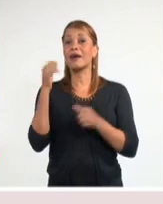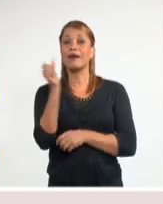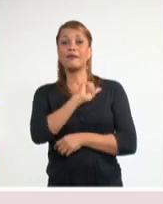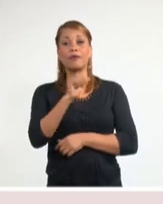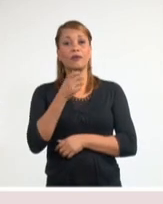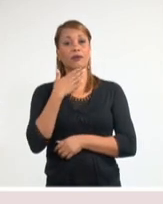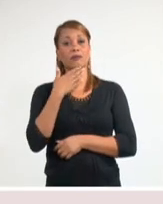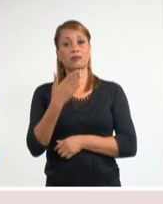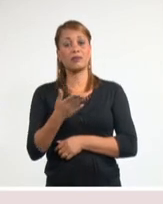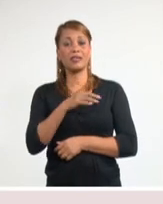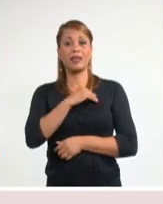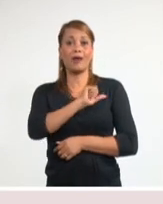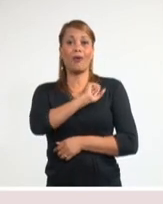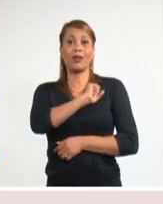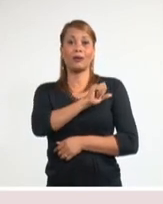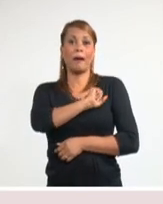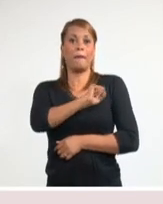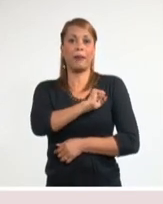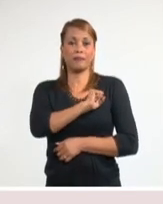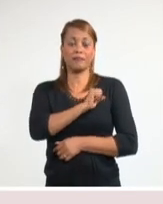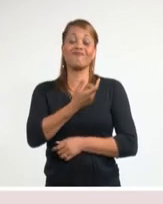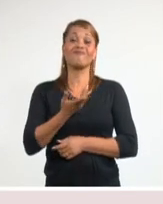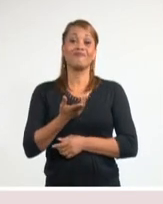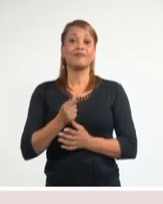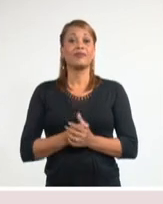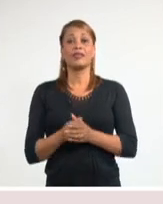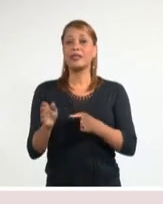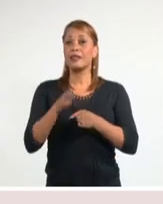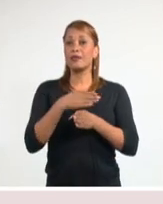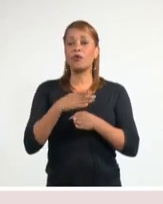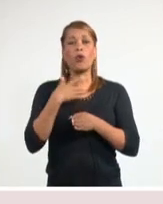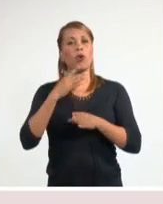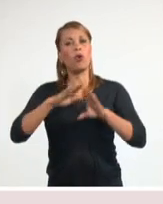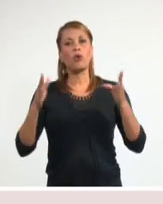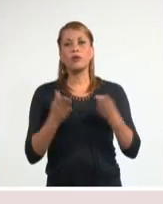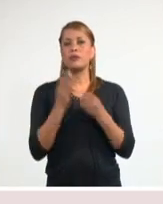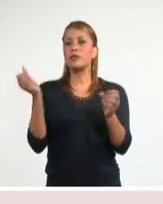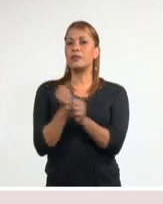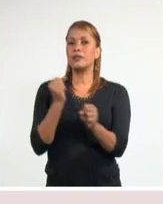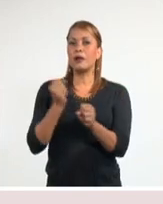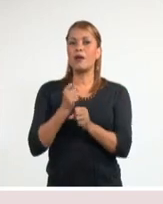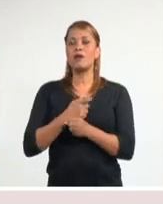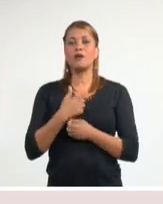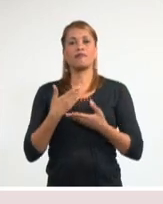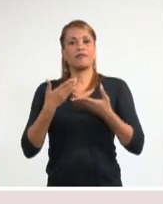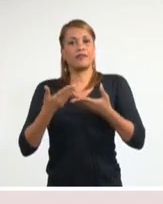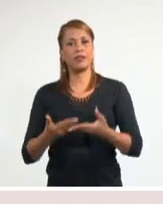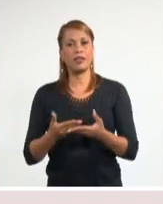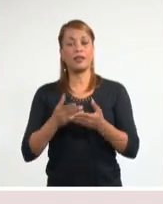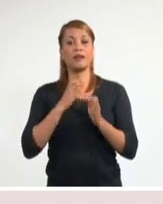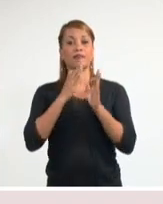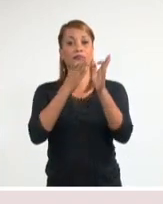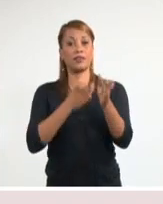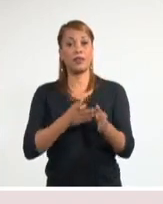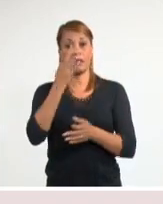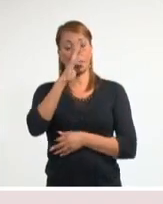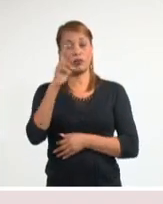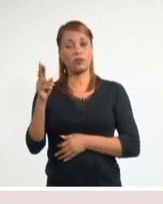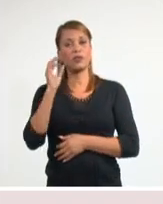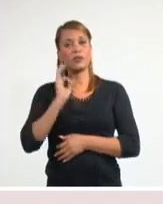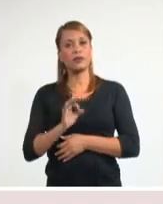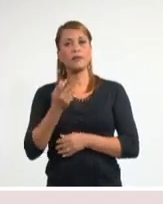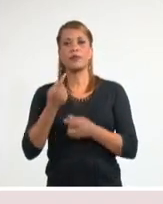su corazón. Que su emblemático créeme, sus guevarianas, sus auroras y su honda lealtad a la revolución nos iluminen siempre.